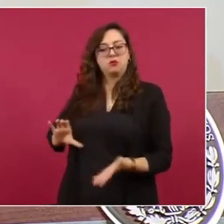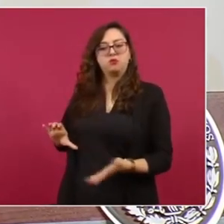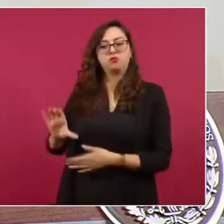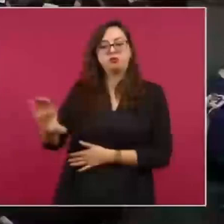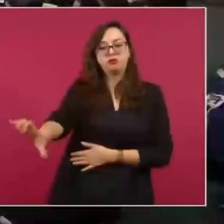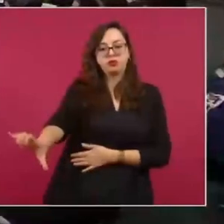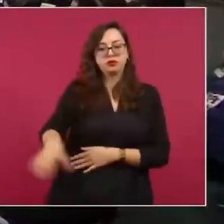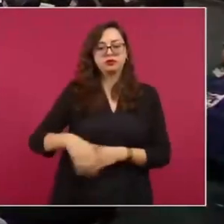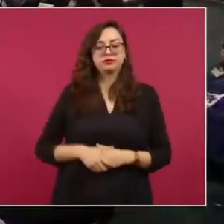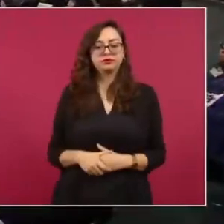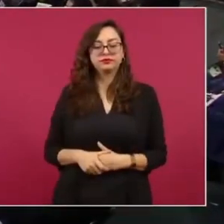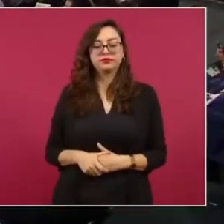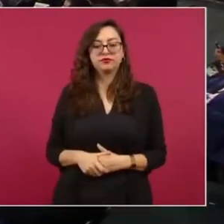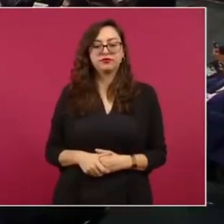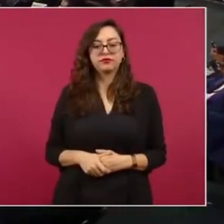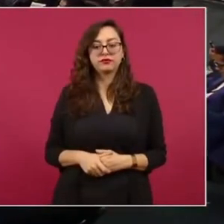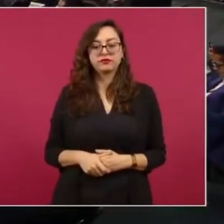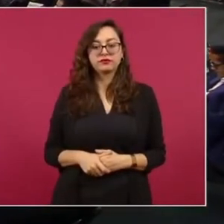1800.